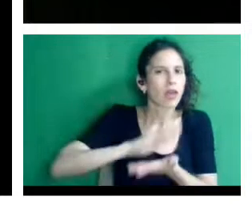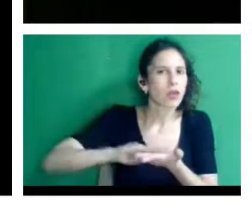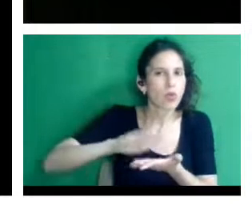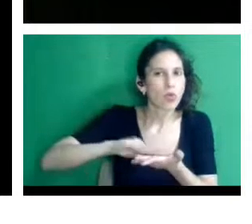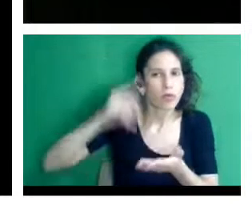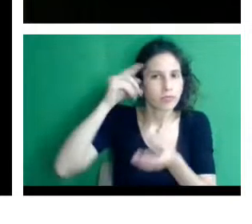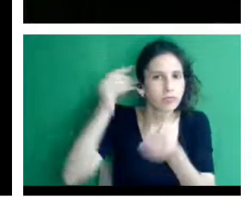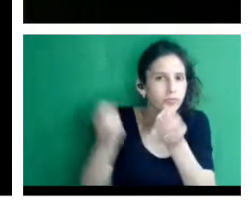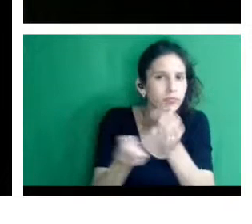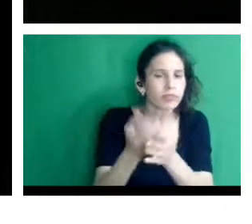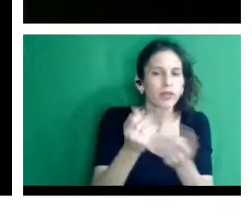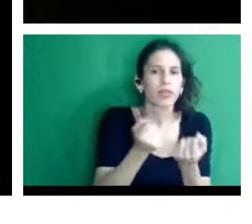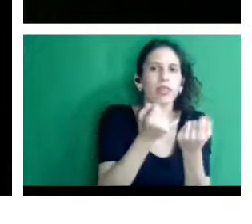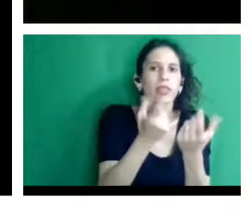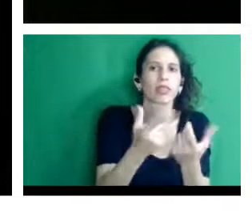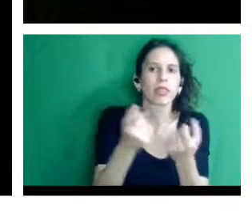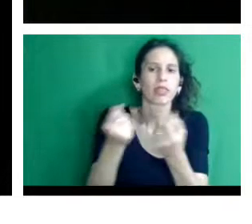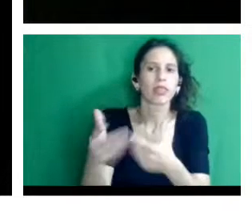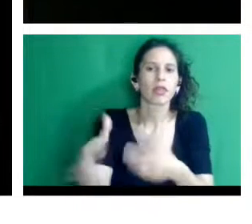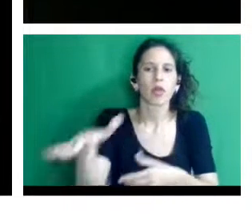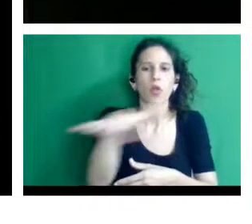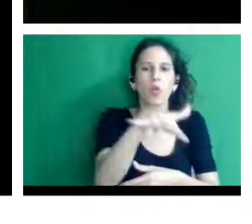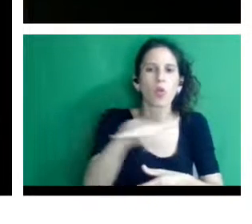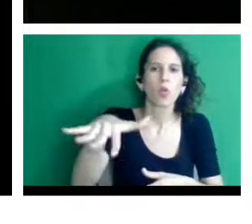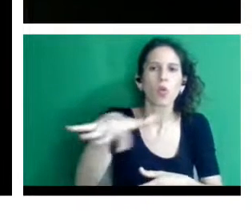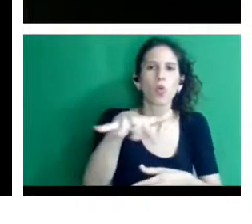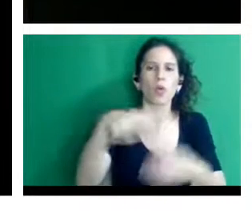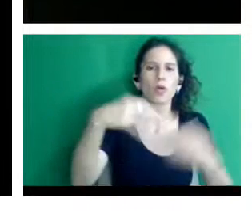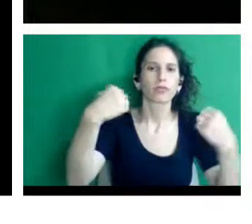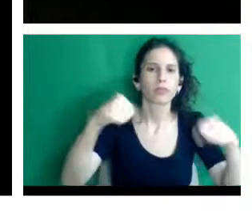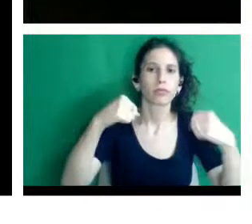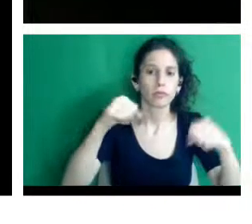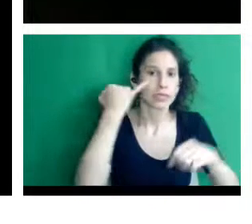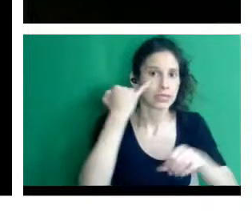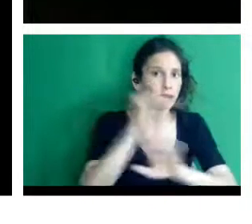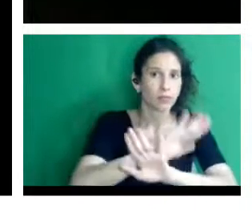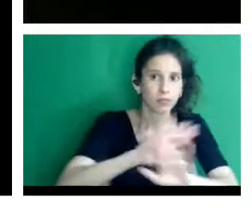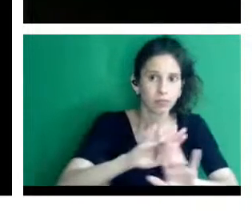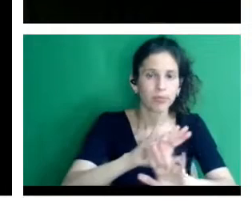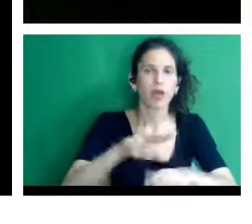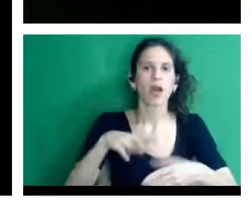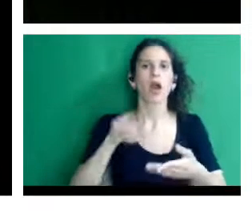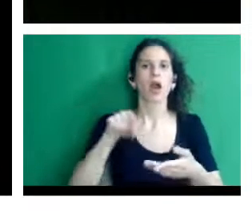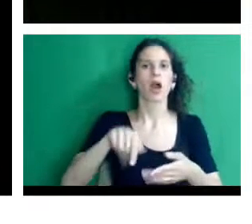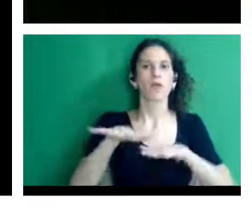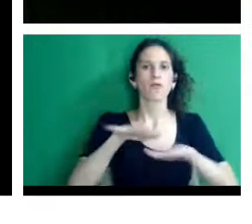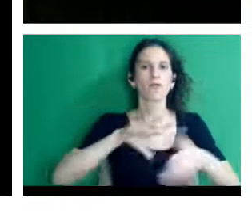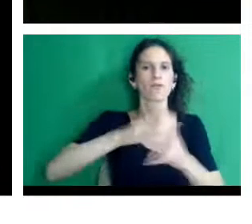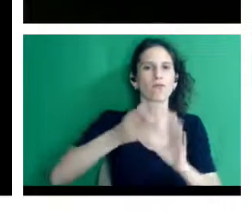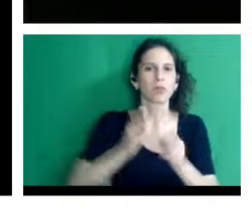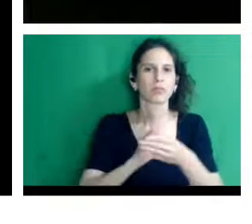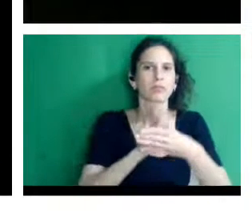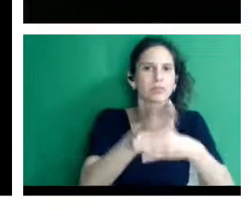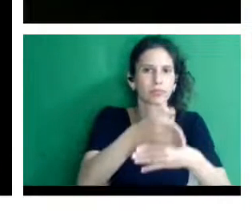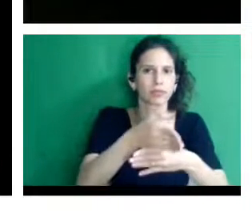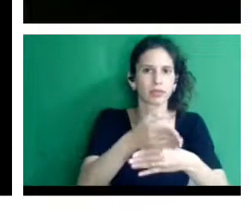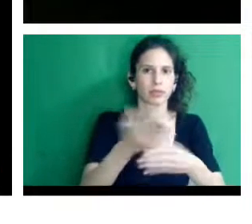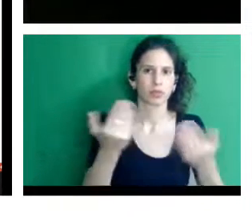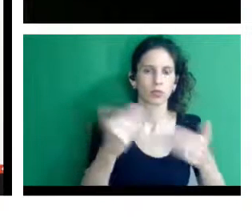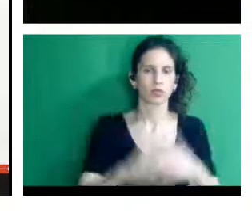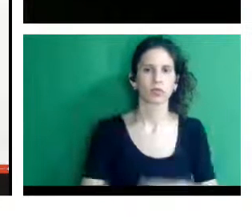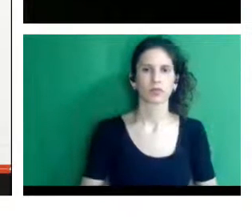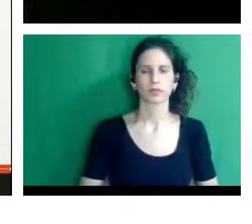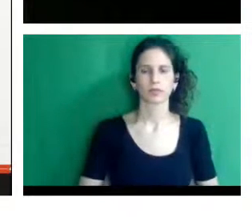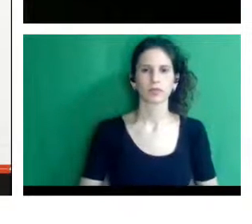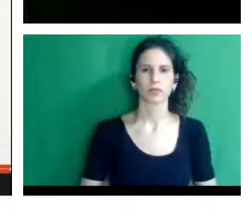obras de adecuación de los escenarios deportivos existentes y para su entorno. El otro objetivo es realizar un